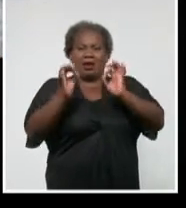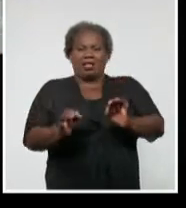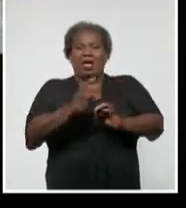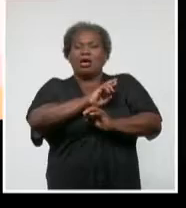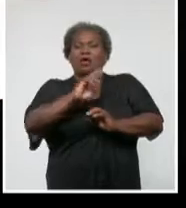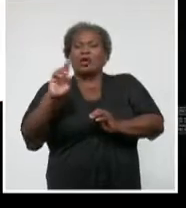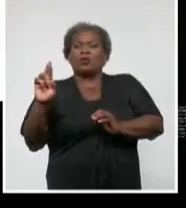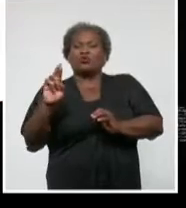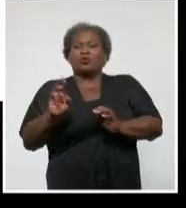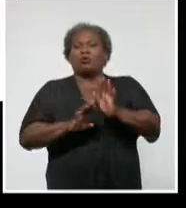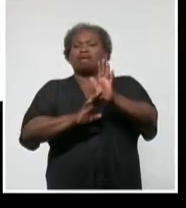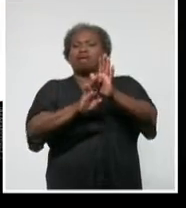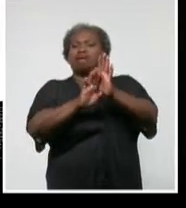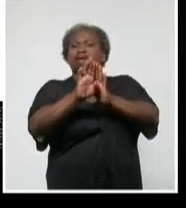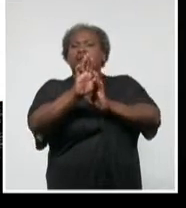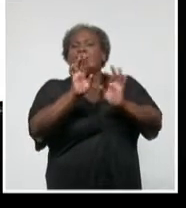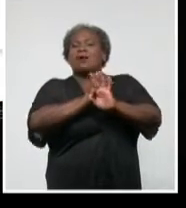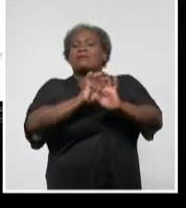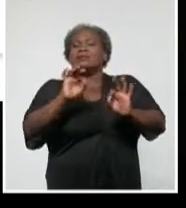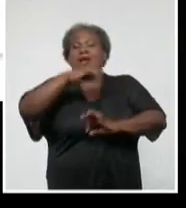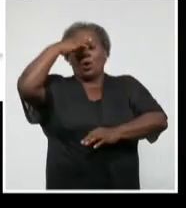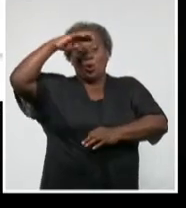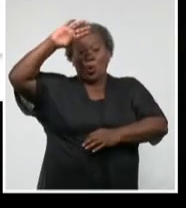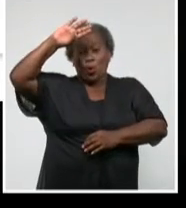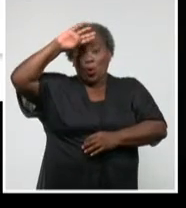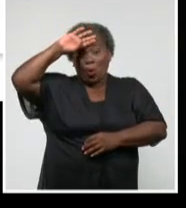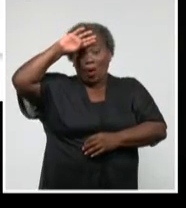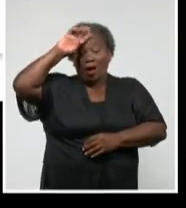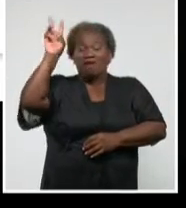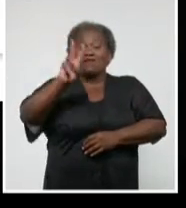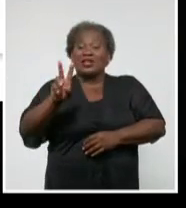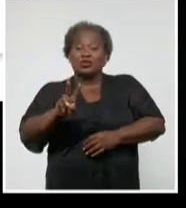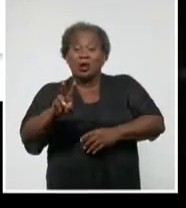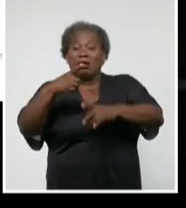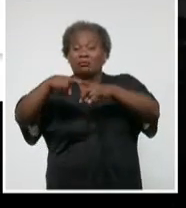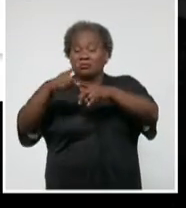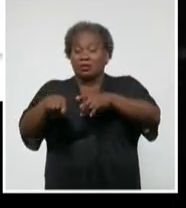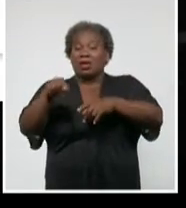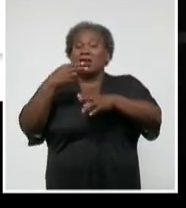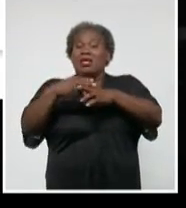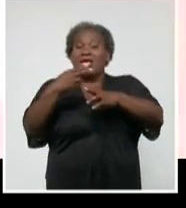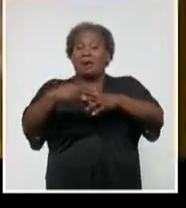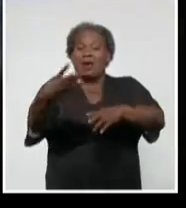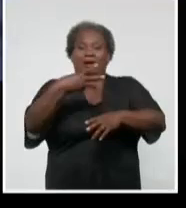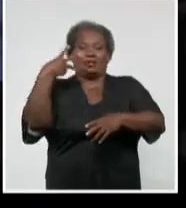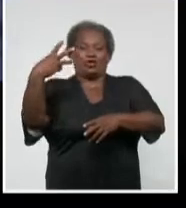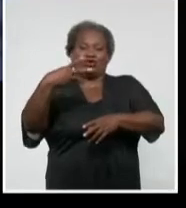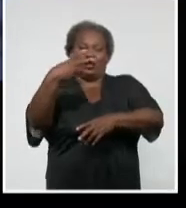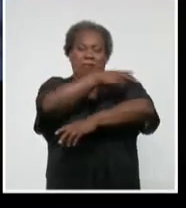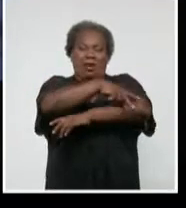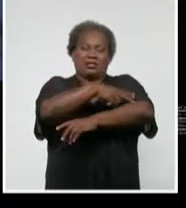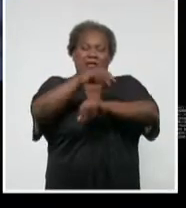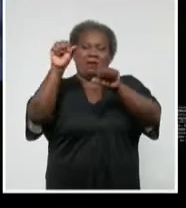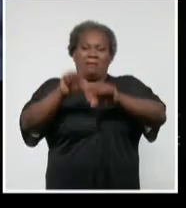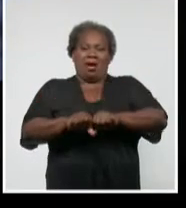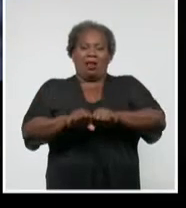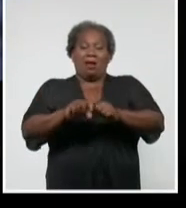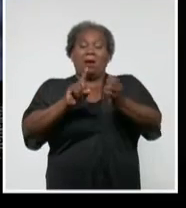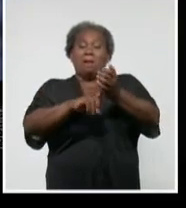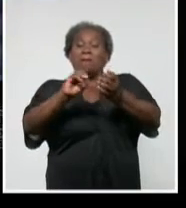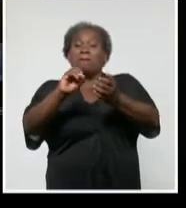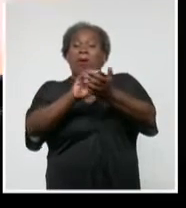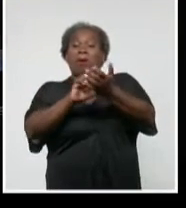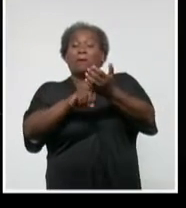revoluciones progresistas, en particular Cuba, Nicaragua y Venezuela, a quienes llaman la troika del mal. Mike Pompeo,